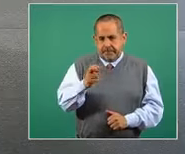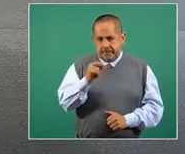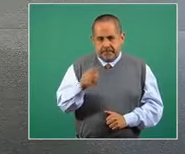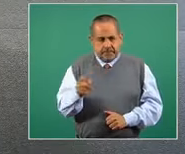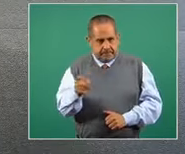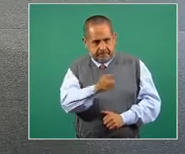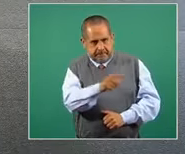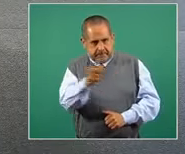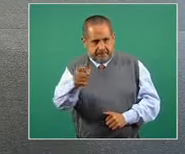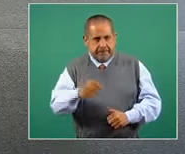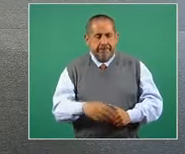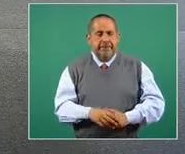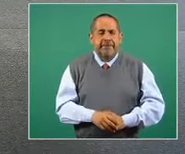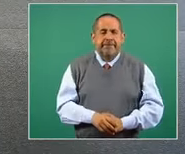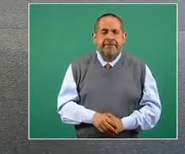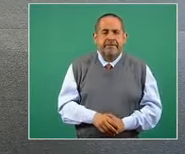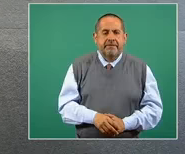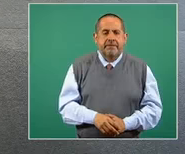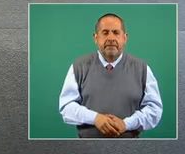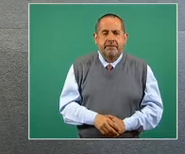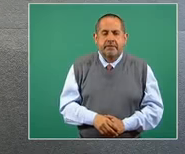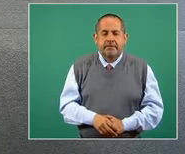Daniel Blancas.